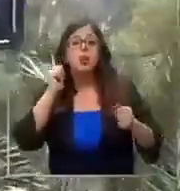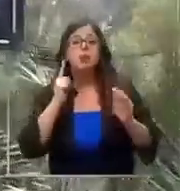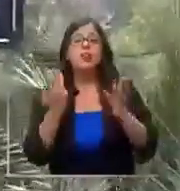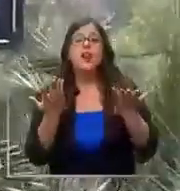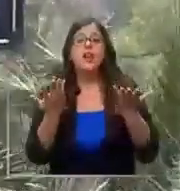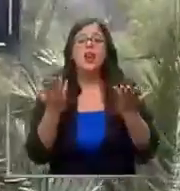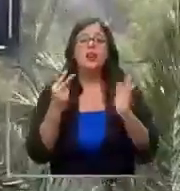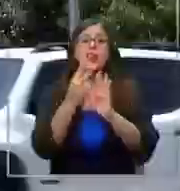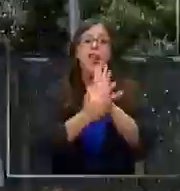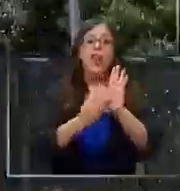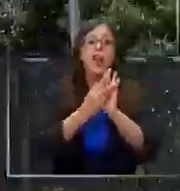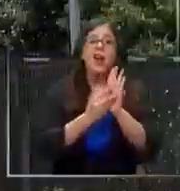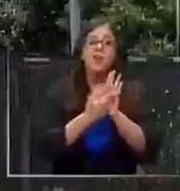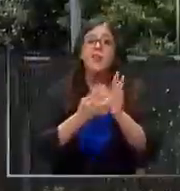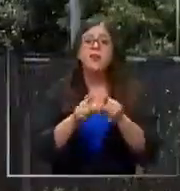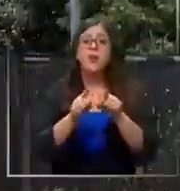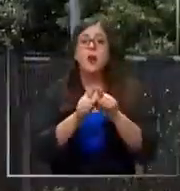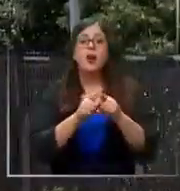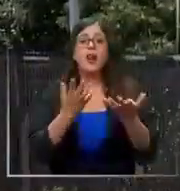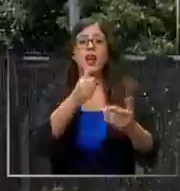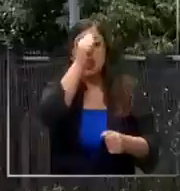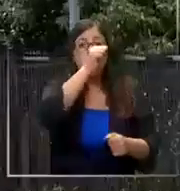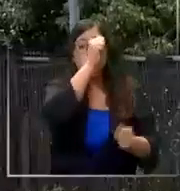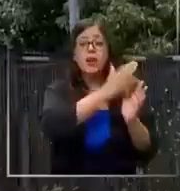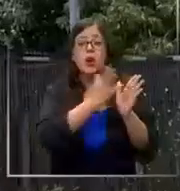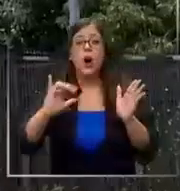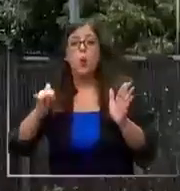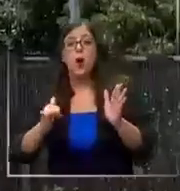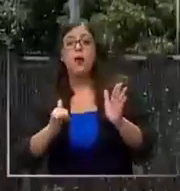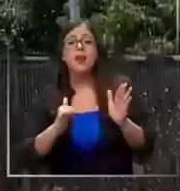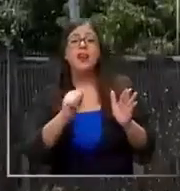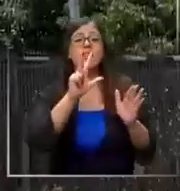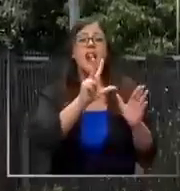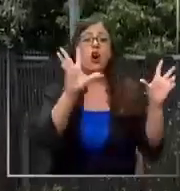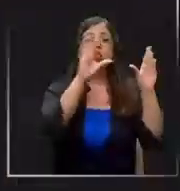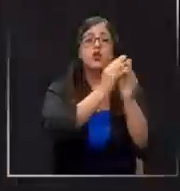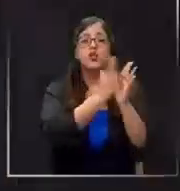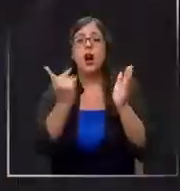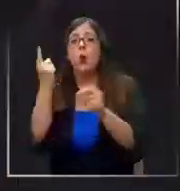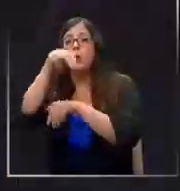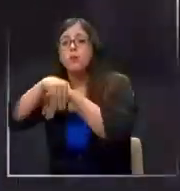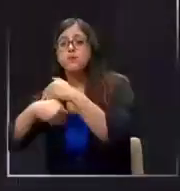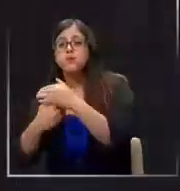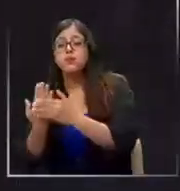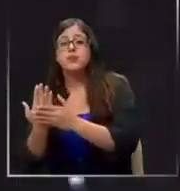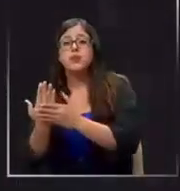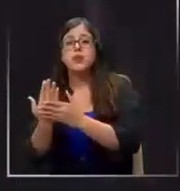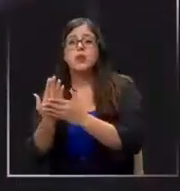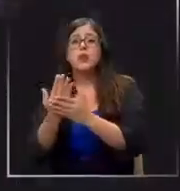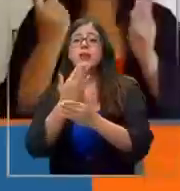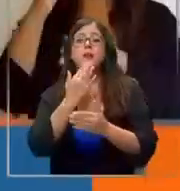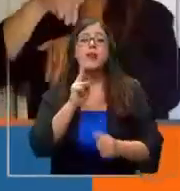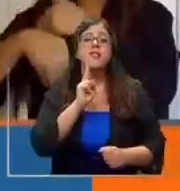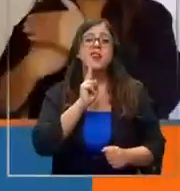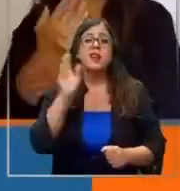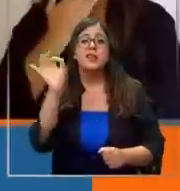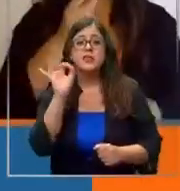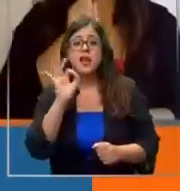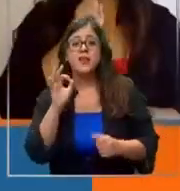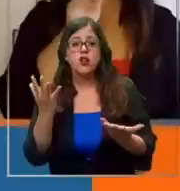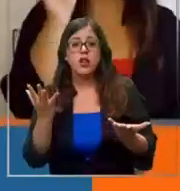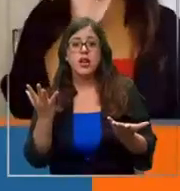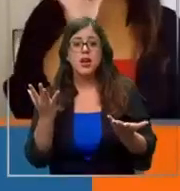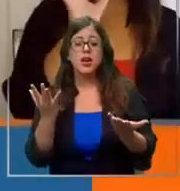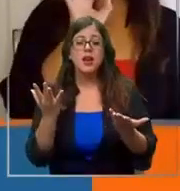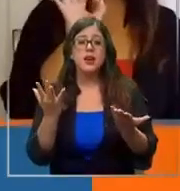estableciendo un horario de funcionamiento de domingo a jueves entre las 20 y la 1 horas del día siguiente, y los días viernes, sábado, víspera de